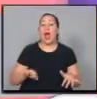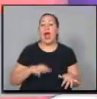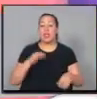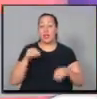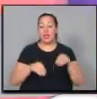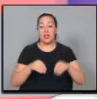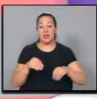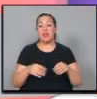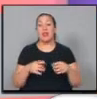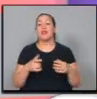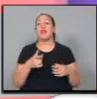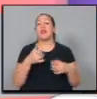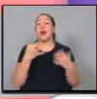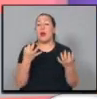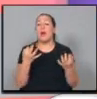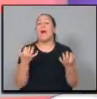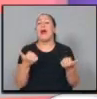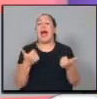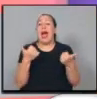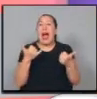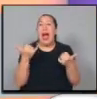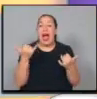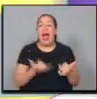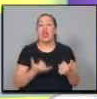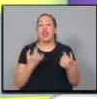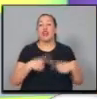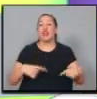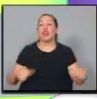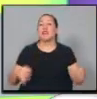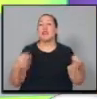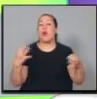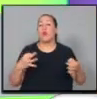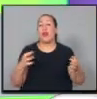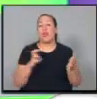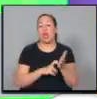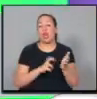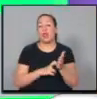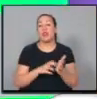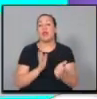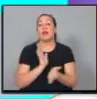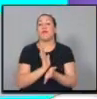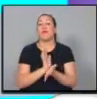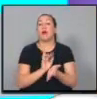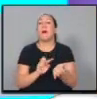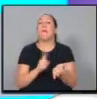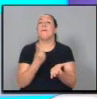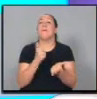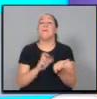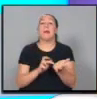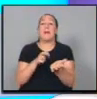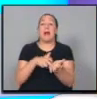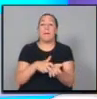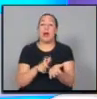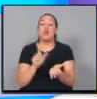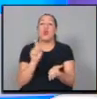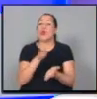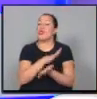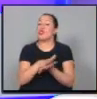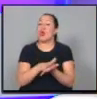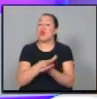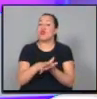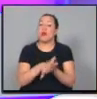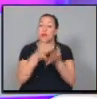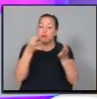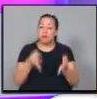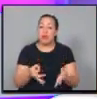empiezan a surgir las buenas noticias. Claro, sí, así que no está mal para la gente. Y Bien. Este es un primer paso. No es una solución definitiva, pero es un primer paso. Hay